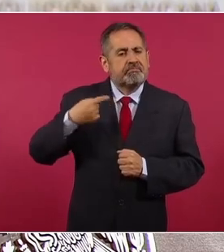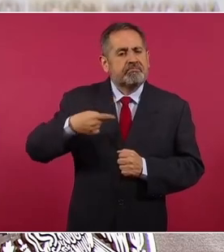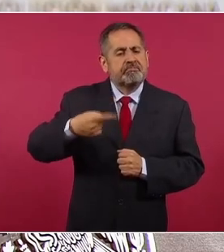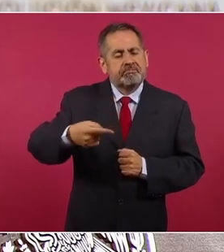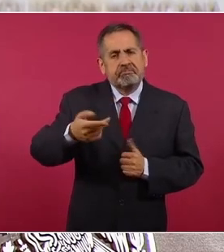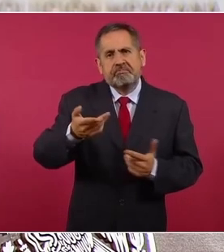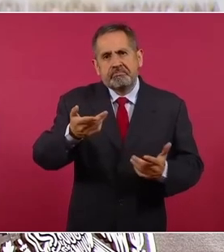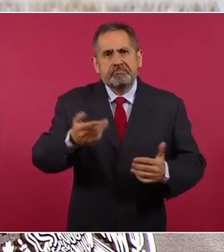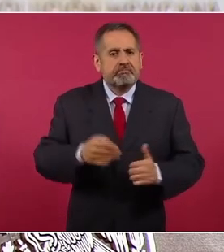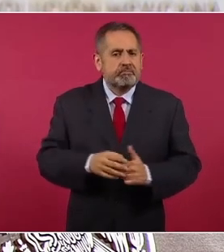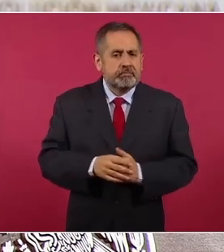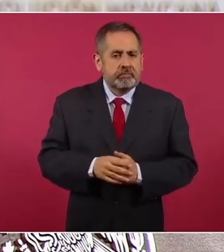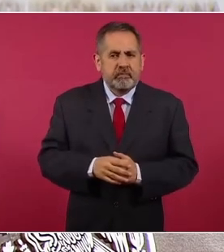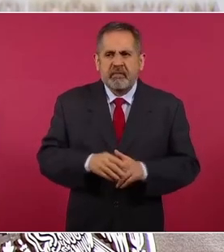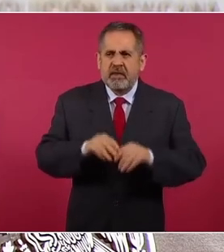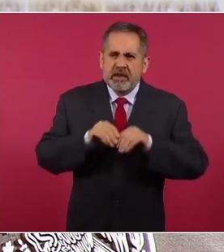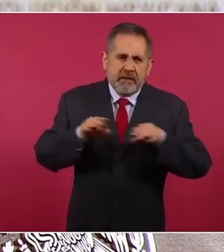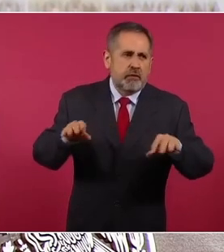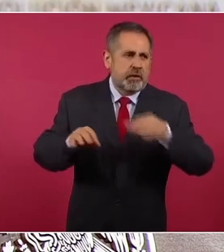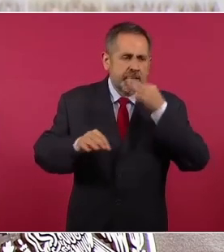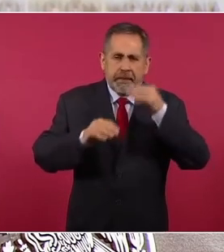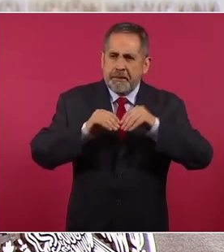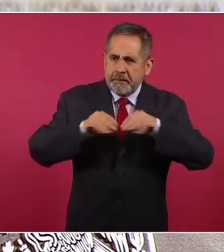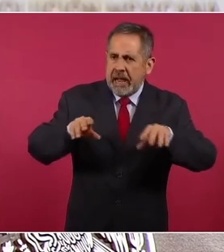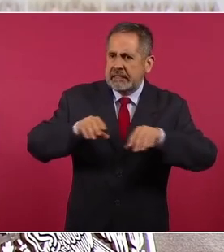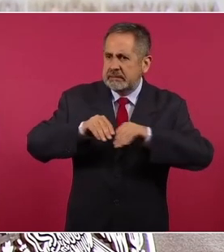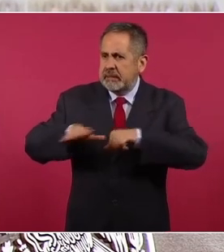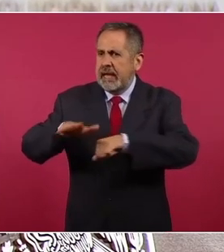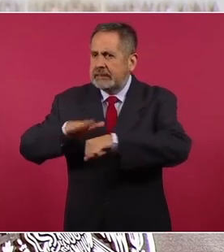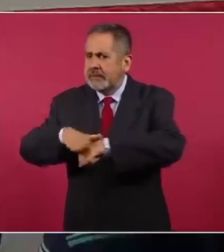se difunde más,